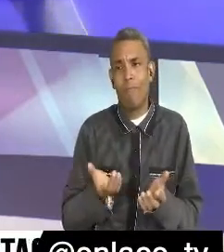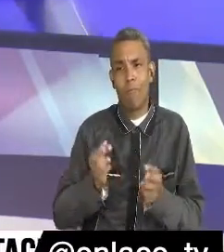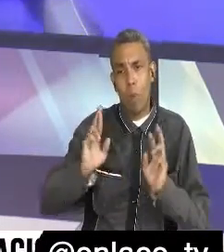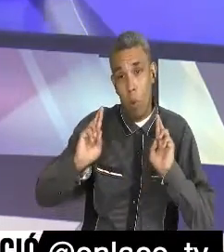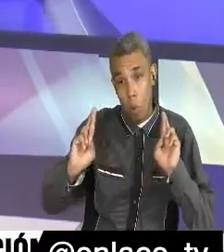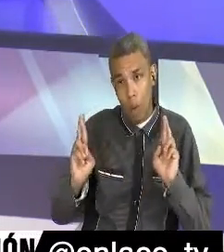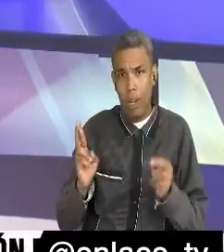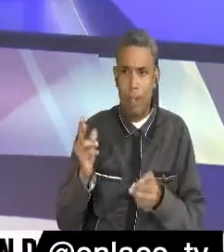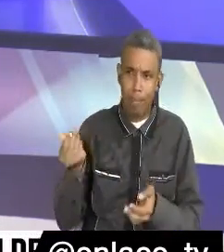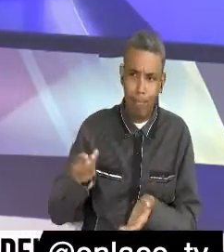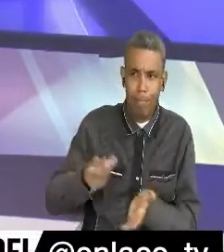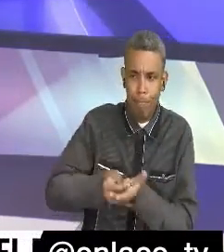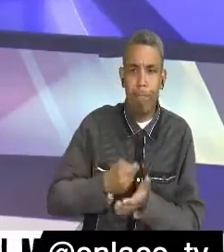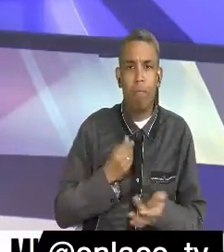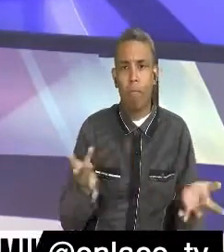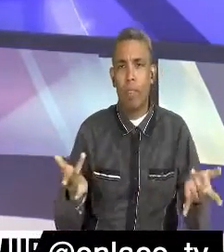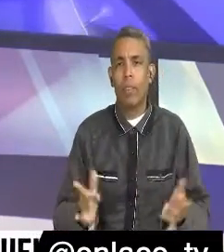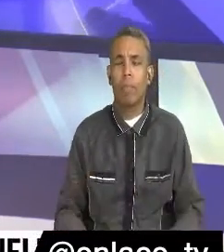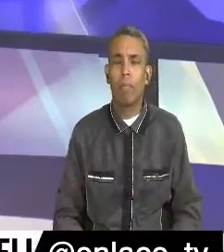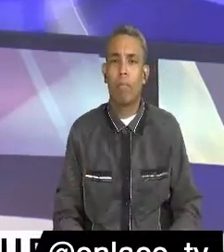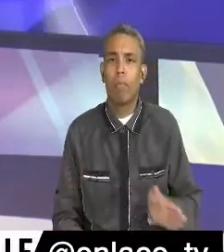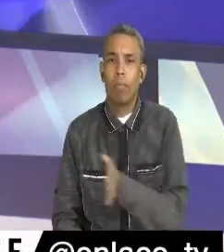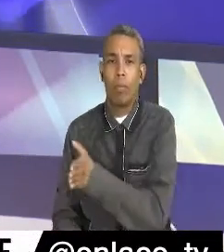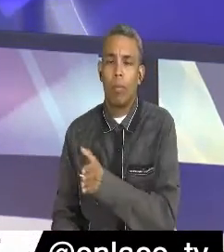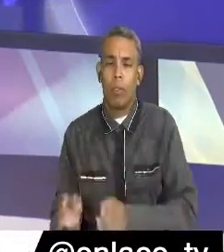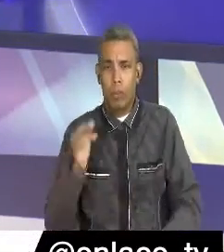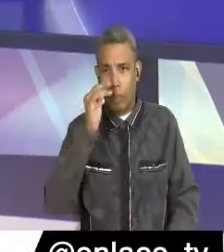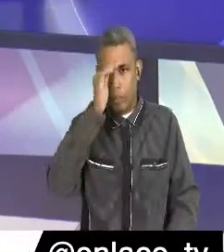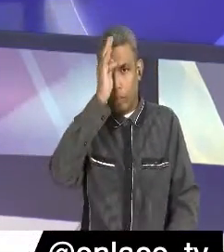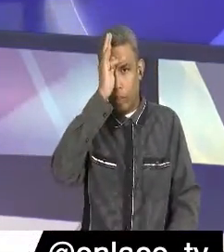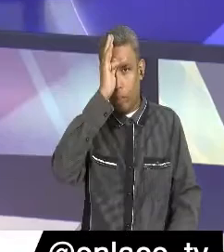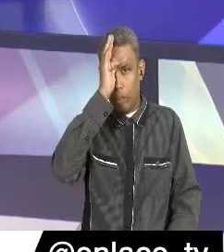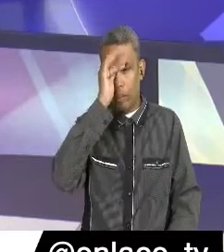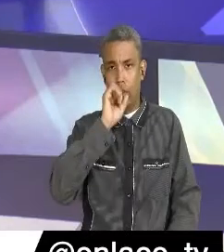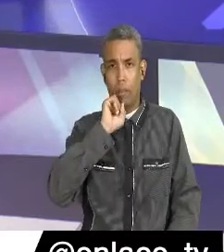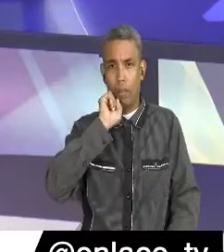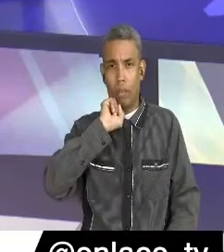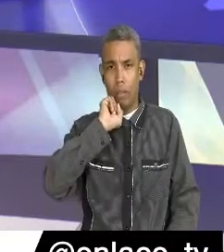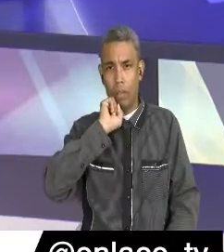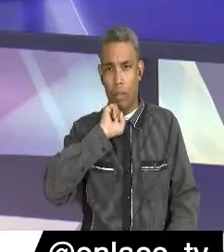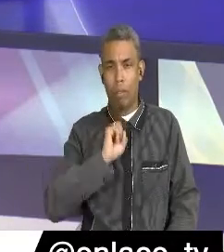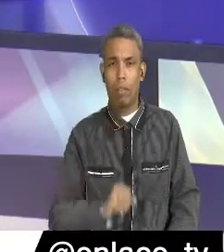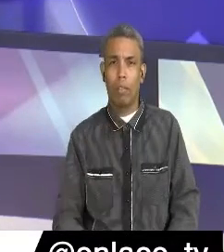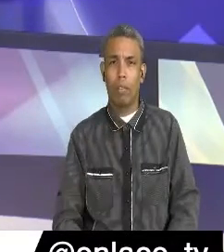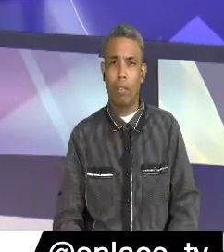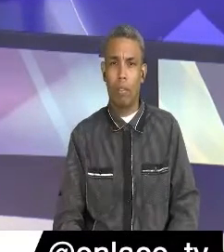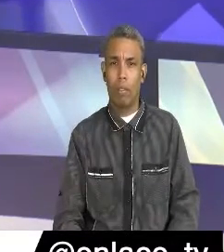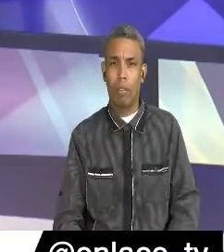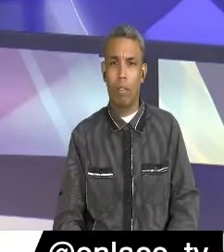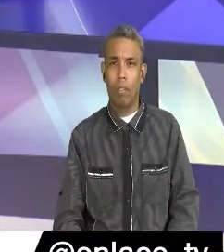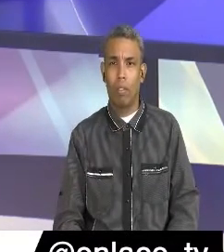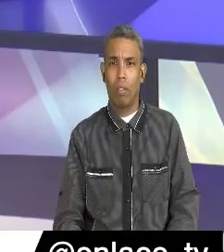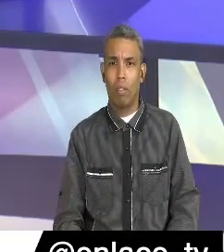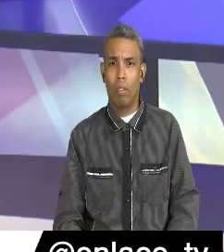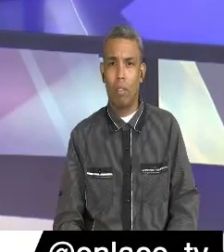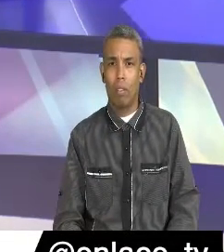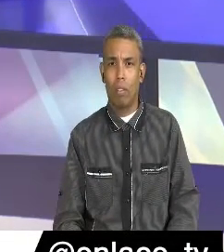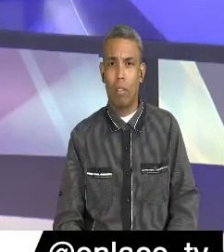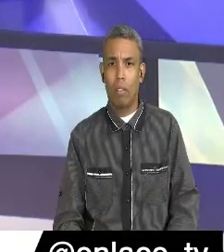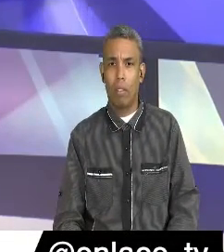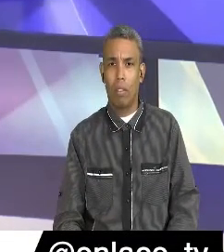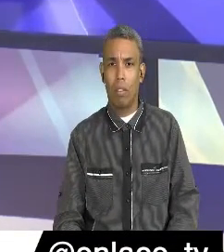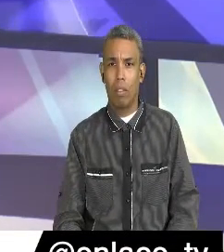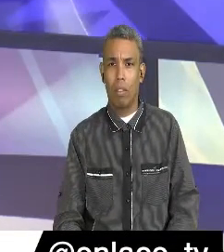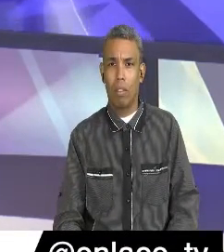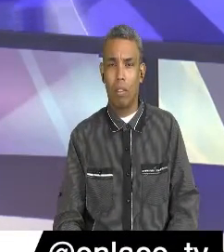Y para el 26 de abril próximo, la gerencia del Hospital Regional del Magdalena Medio tiene previsto inaugurar la unidad de cuidados intensivos de este